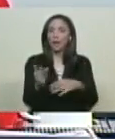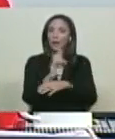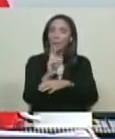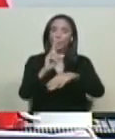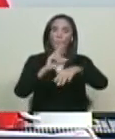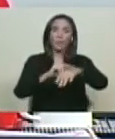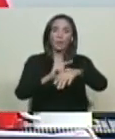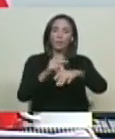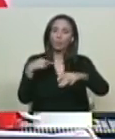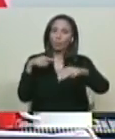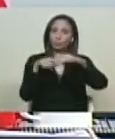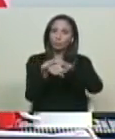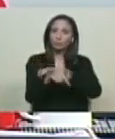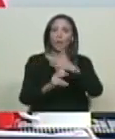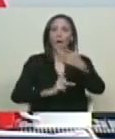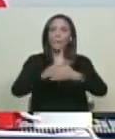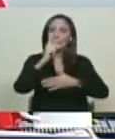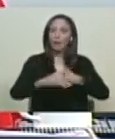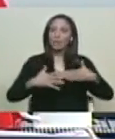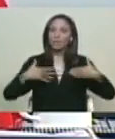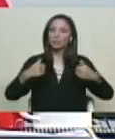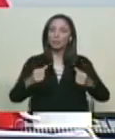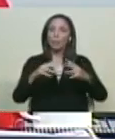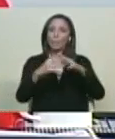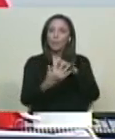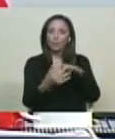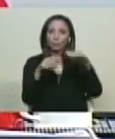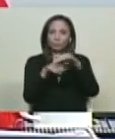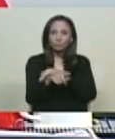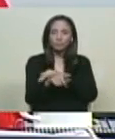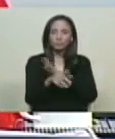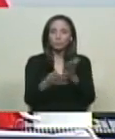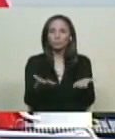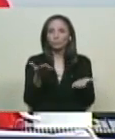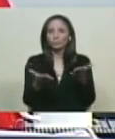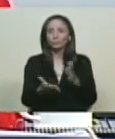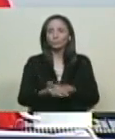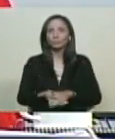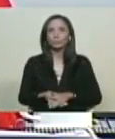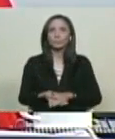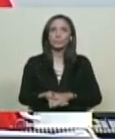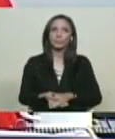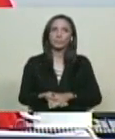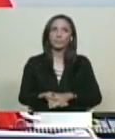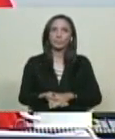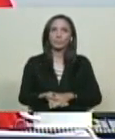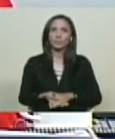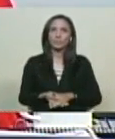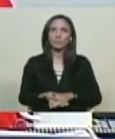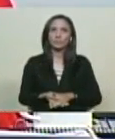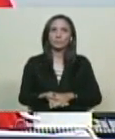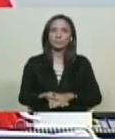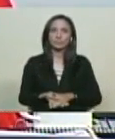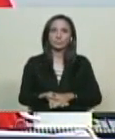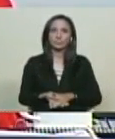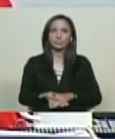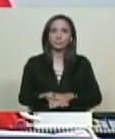manera especial con el plan de salud barrio adentro. ¿Qué? ¿No? Pero, hola, ¿cómo estás?